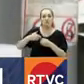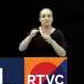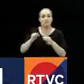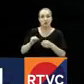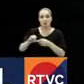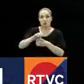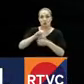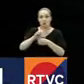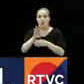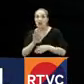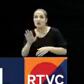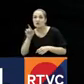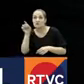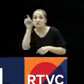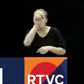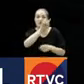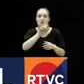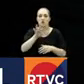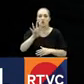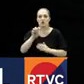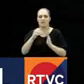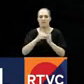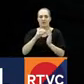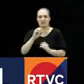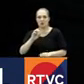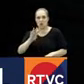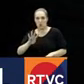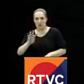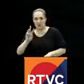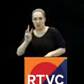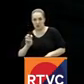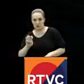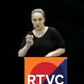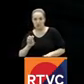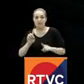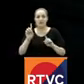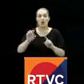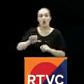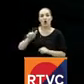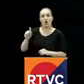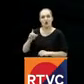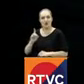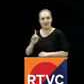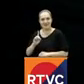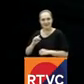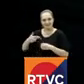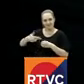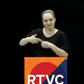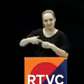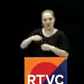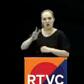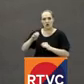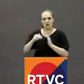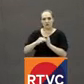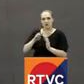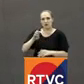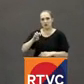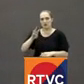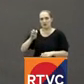es de 9.048 pesos por galón, mientras que el precio promedio del diésel quedó en 8.884 por